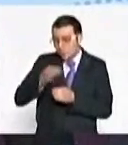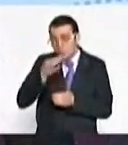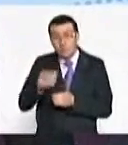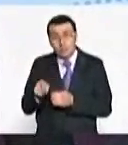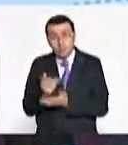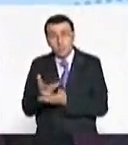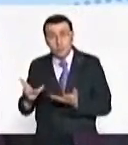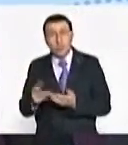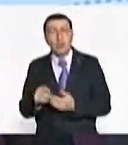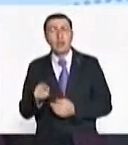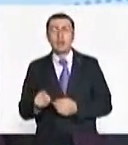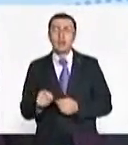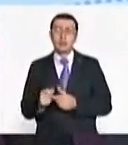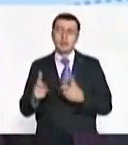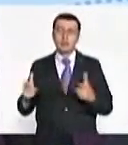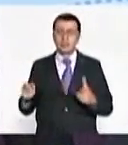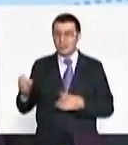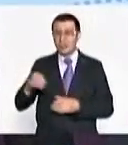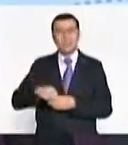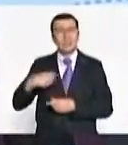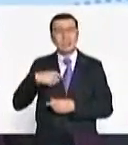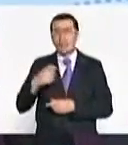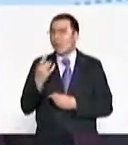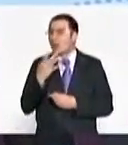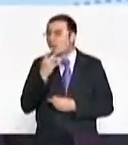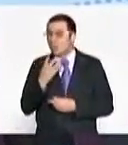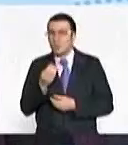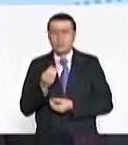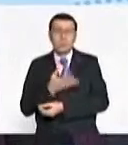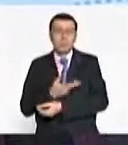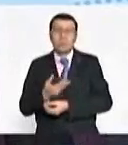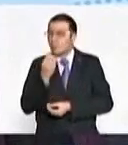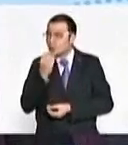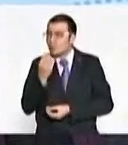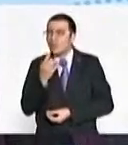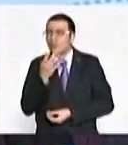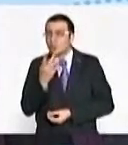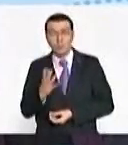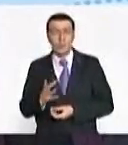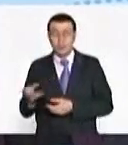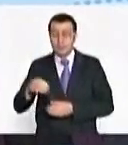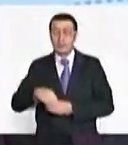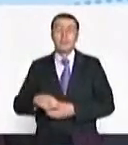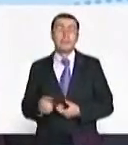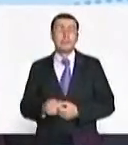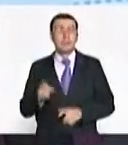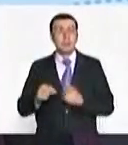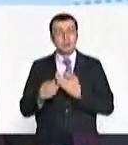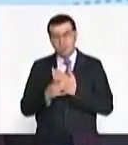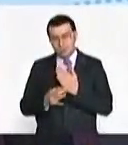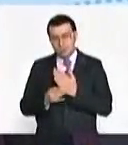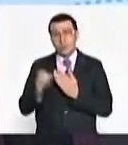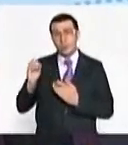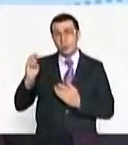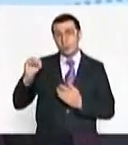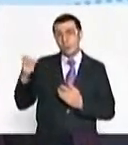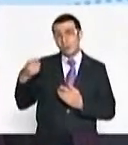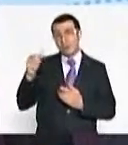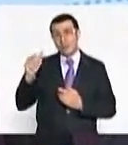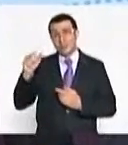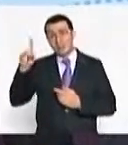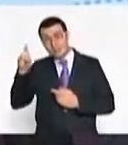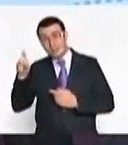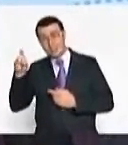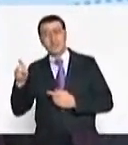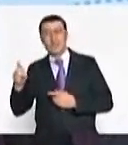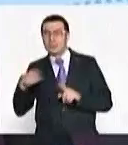engañosa es una gran carga de azúcar, por carbohidratos, grasas inadecuadas, sobre todo omega 6, y sustancias que vienen de